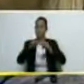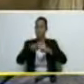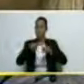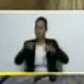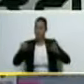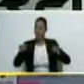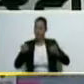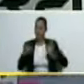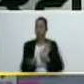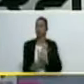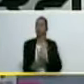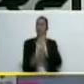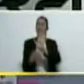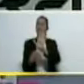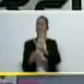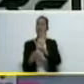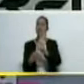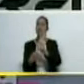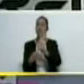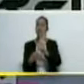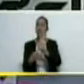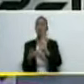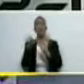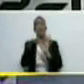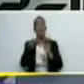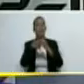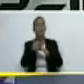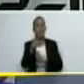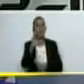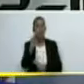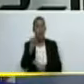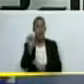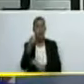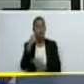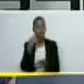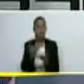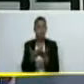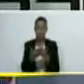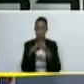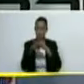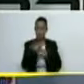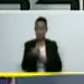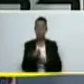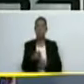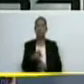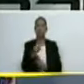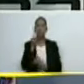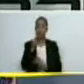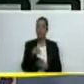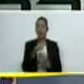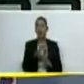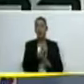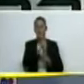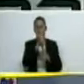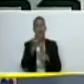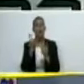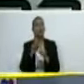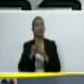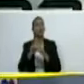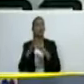presencia aquí en el Consejo Nacional Electoral, igual al partido, los representantes y